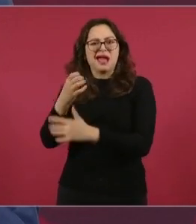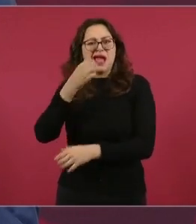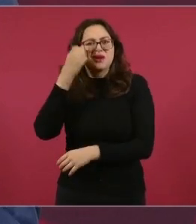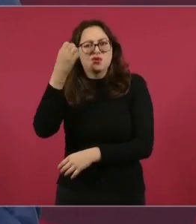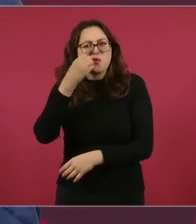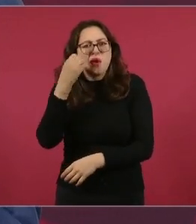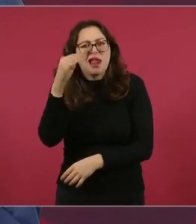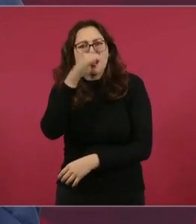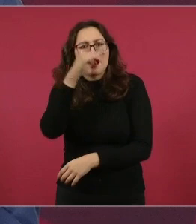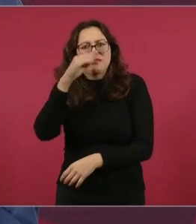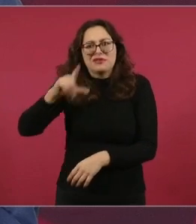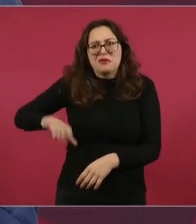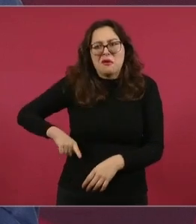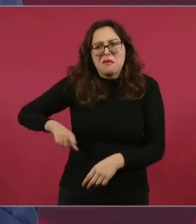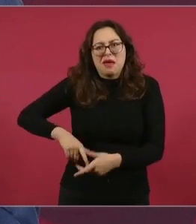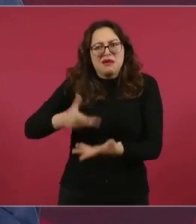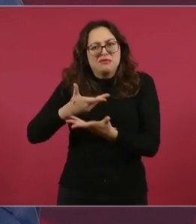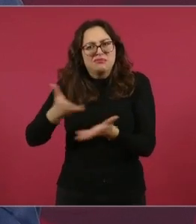pagar colegiatura,